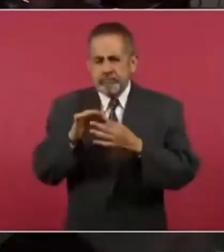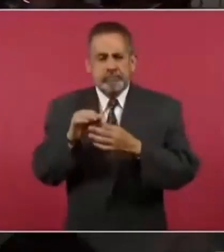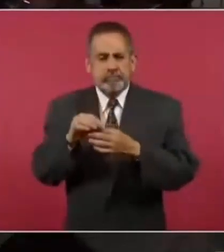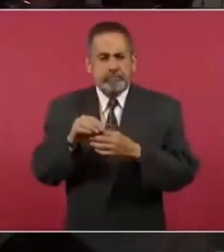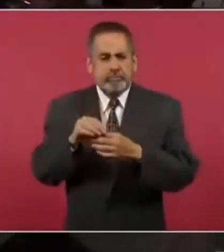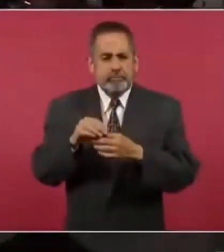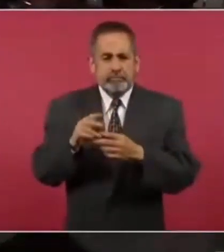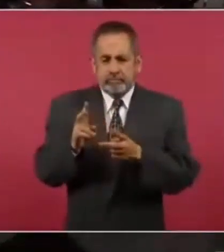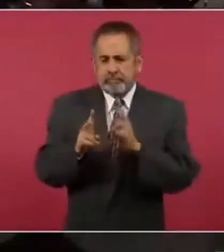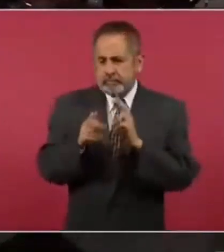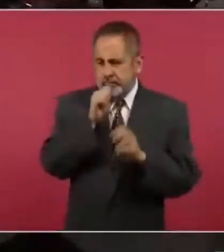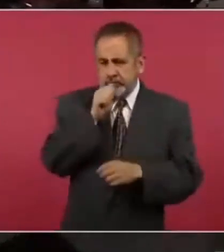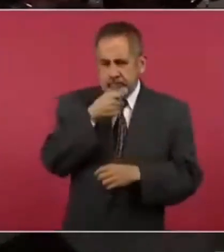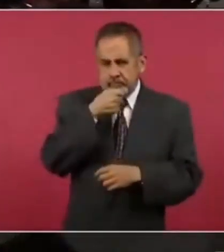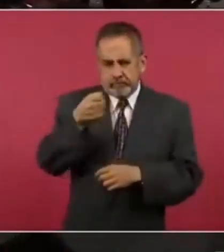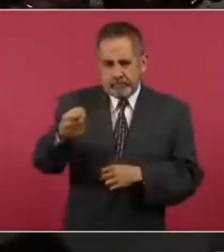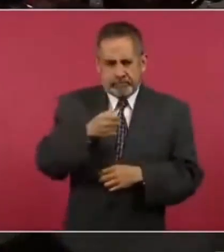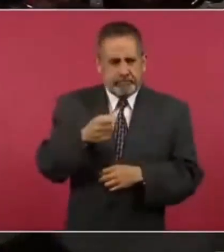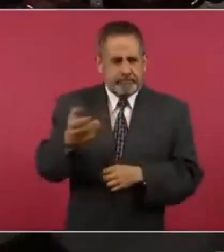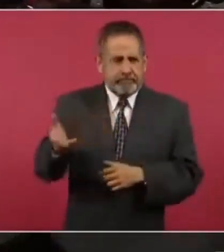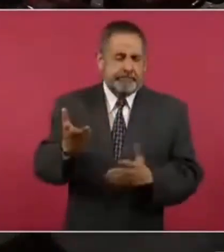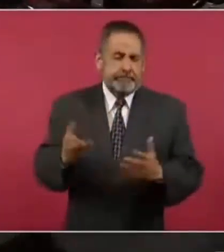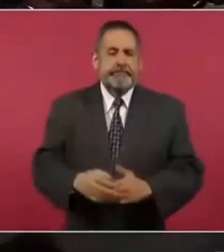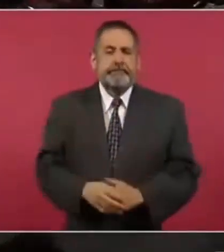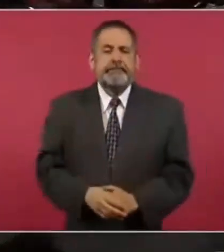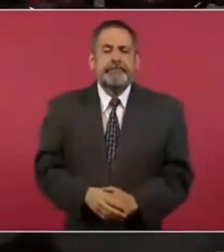que le vamos a dar también la palabra.